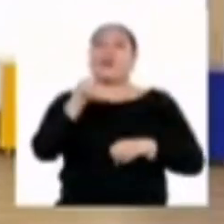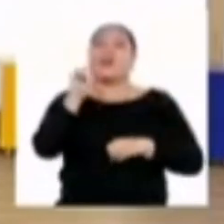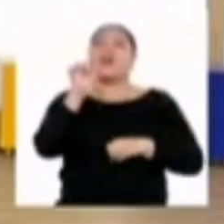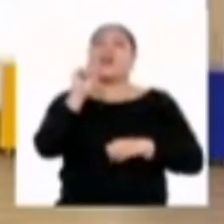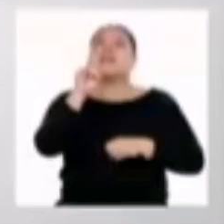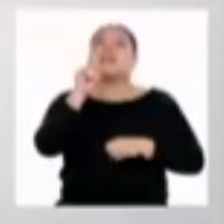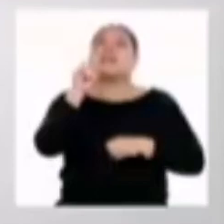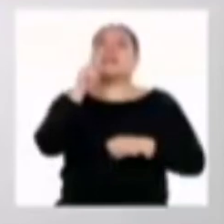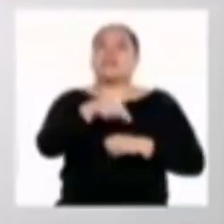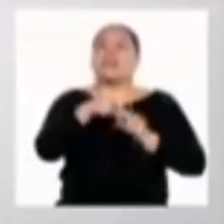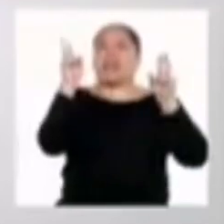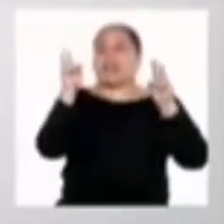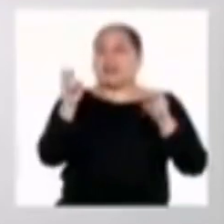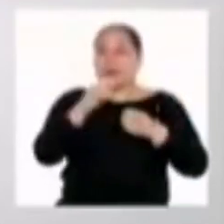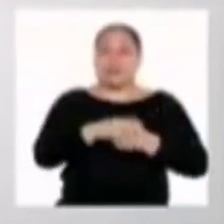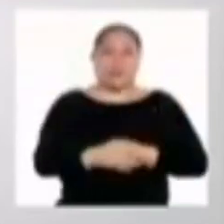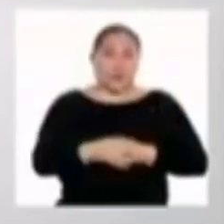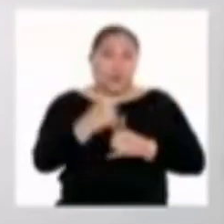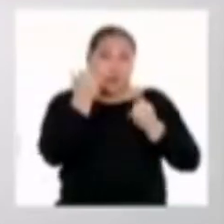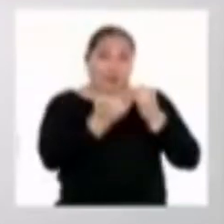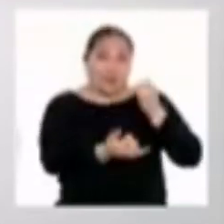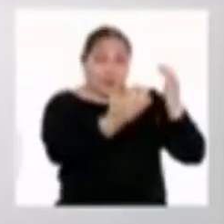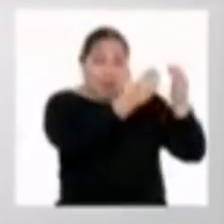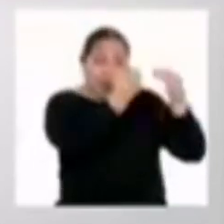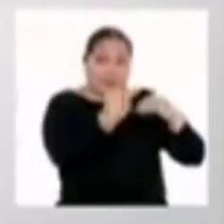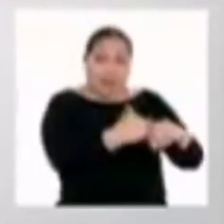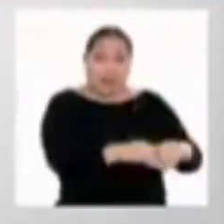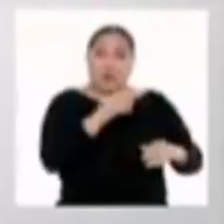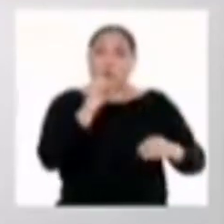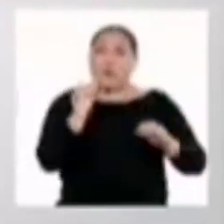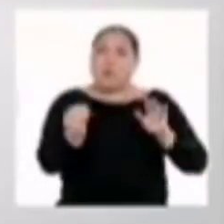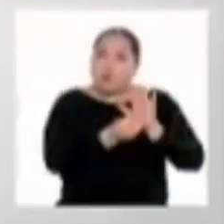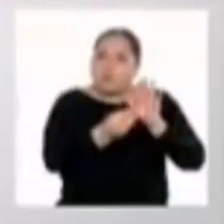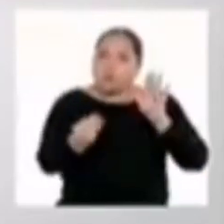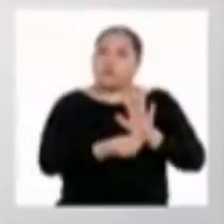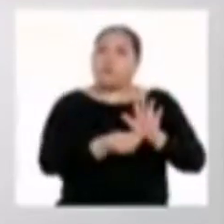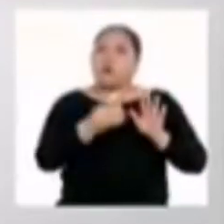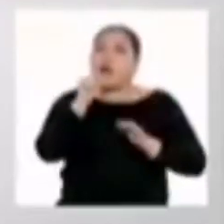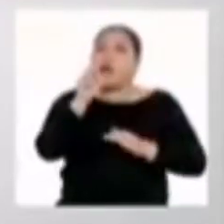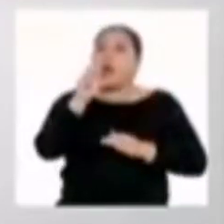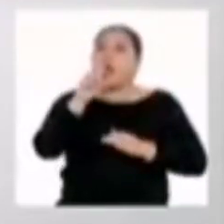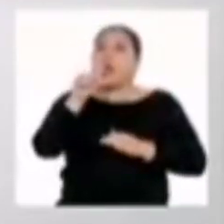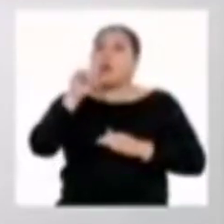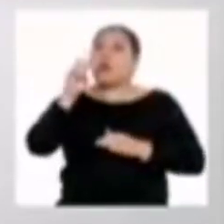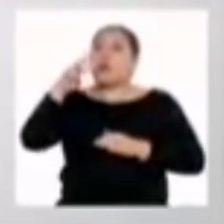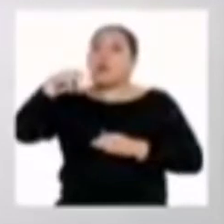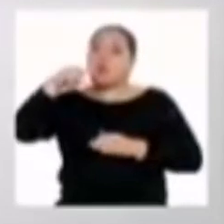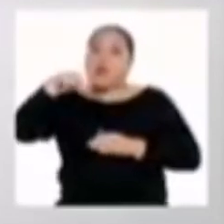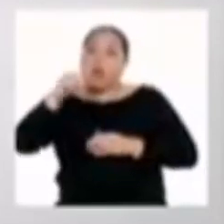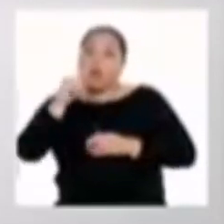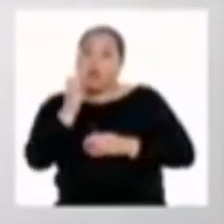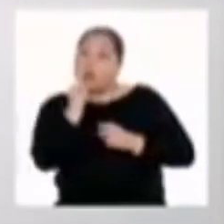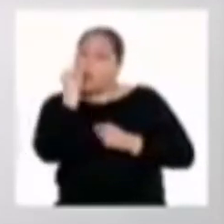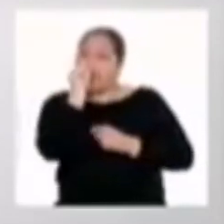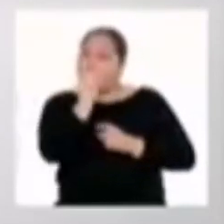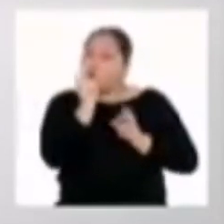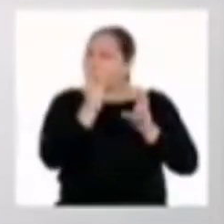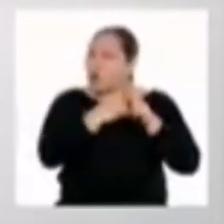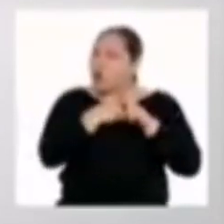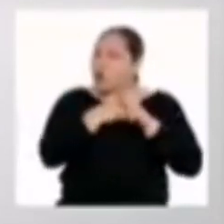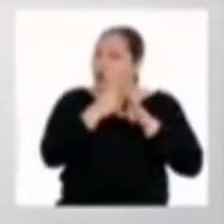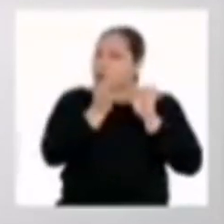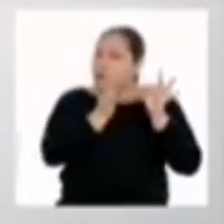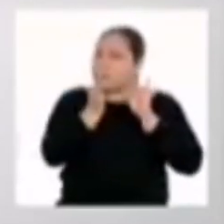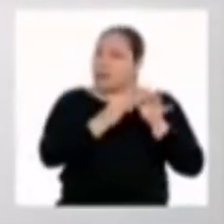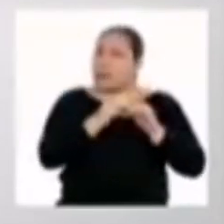tesis sobre el tema. Finalmente, puedes adelantar los argumentos que se desarrollarán en los párrafos que vienen.